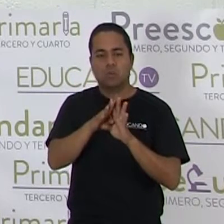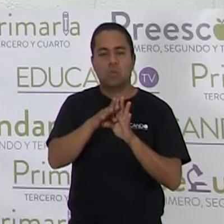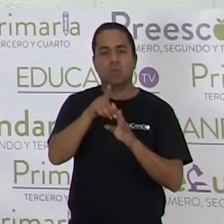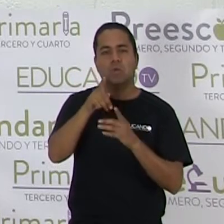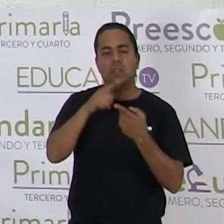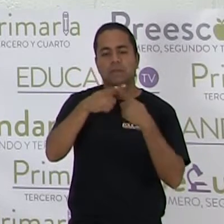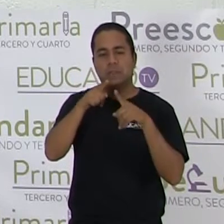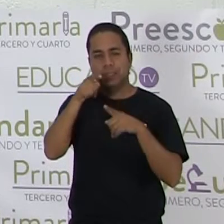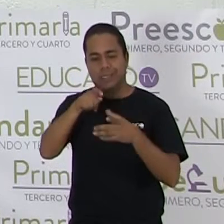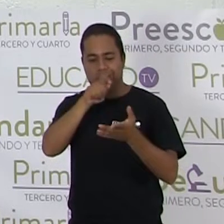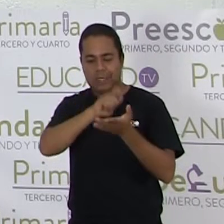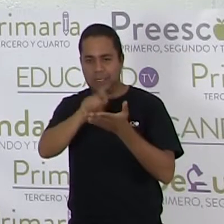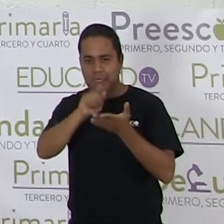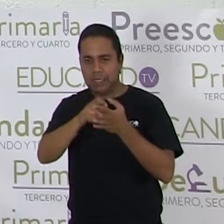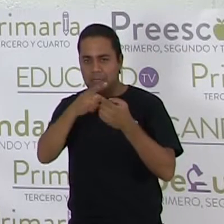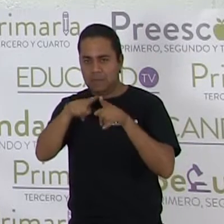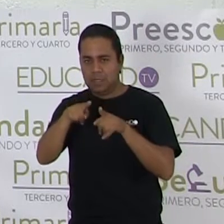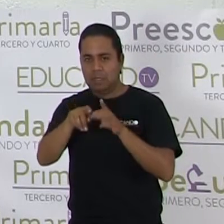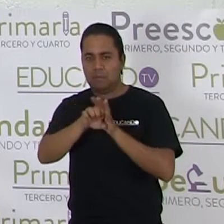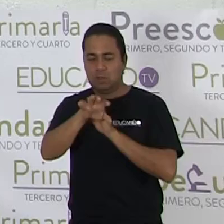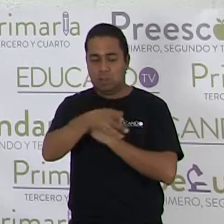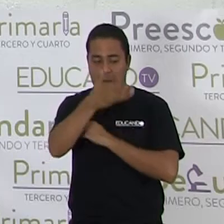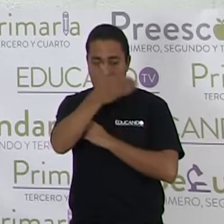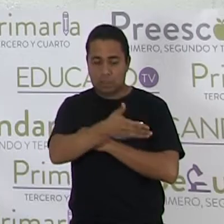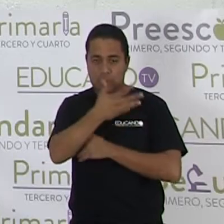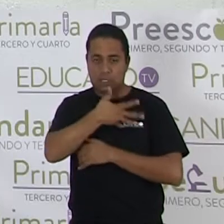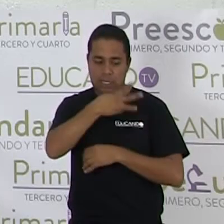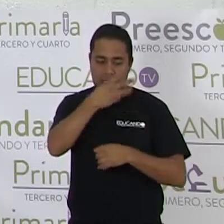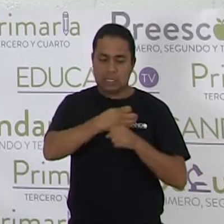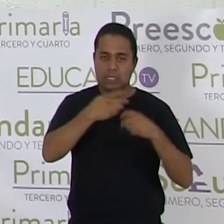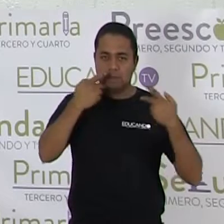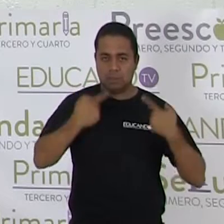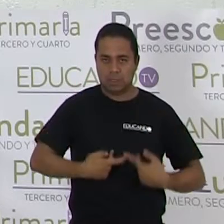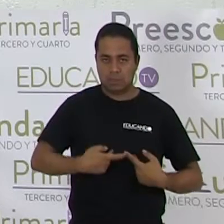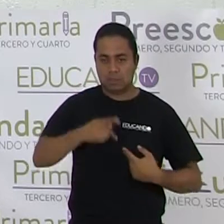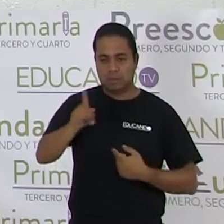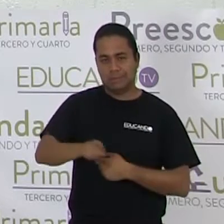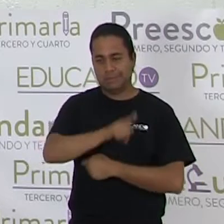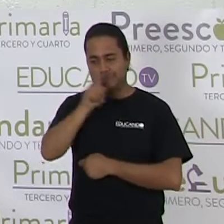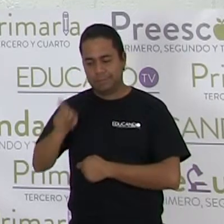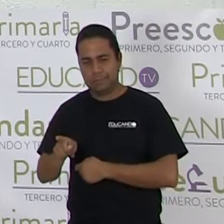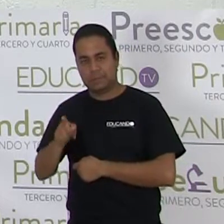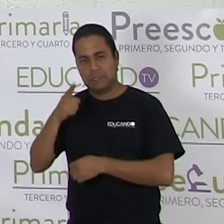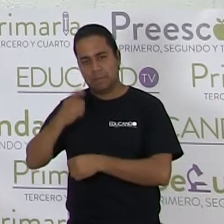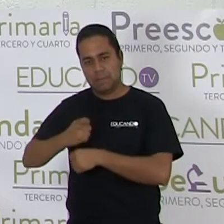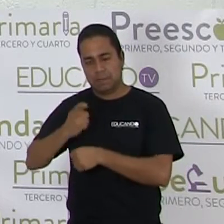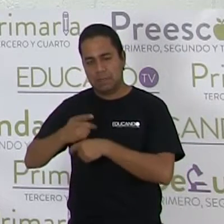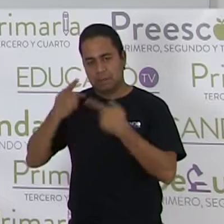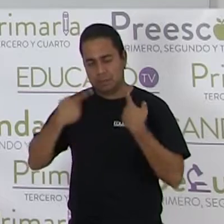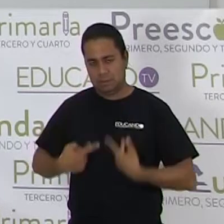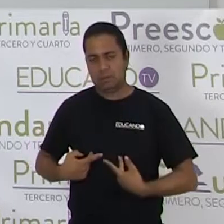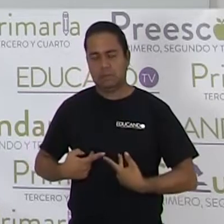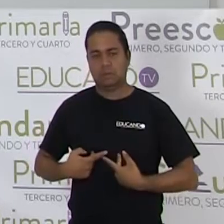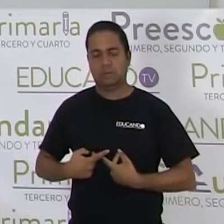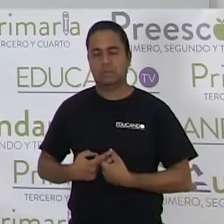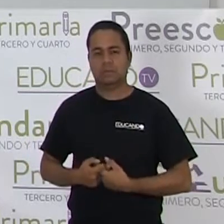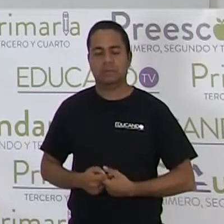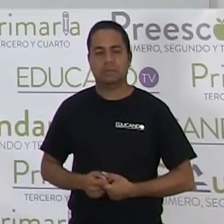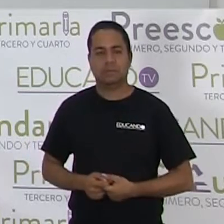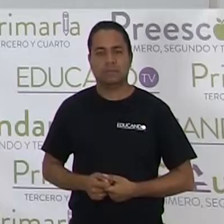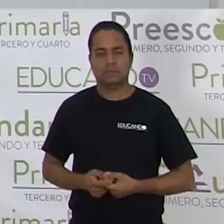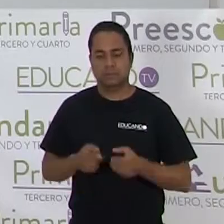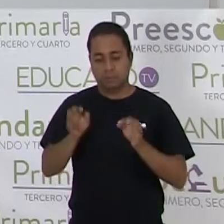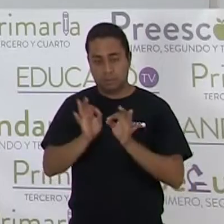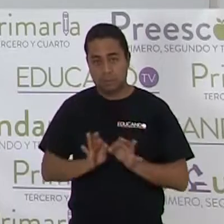narración. Este está en tercera persona y este está en primera persona. Es importante